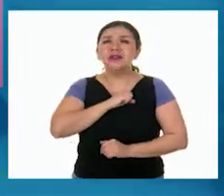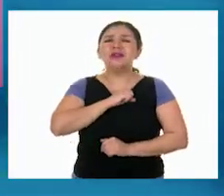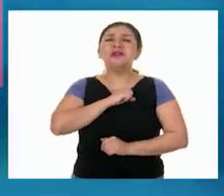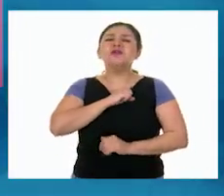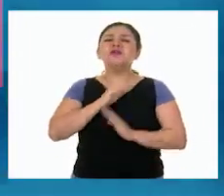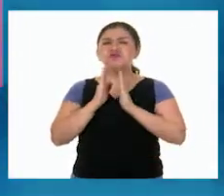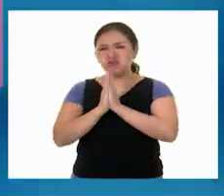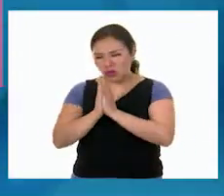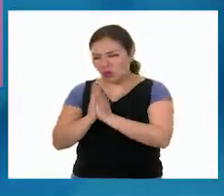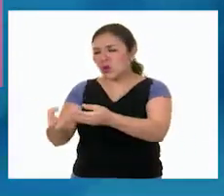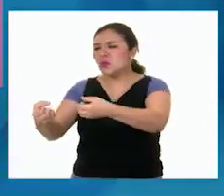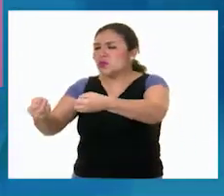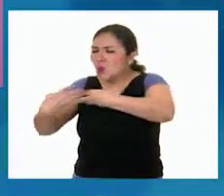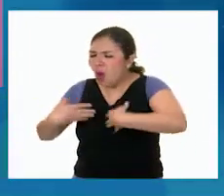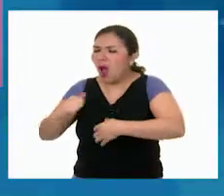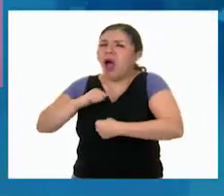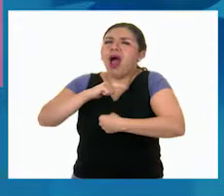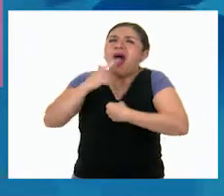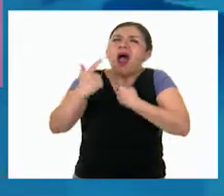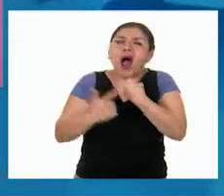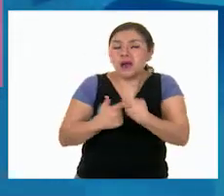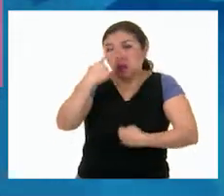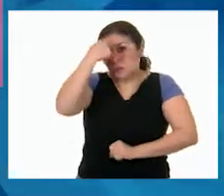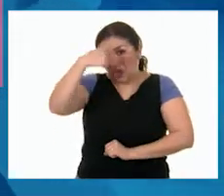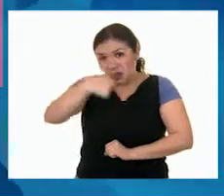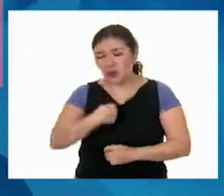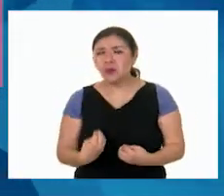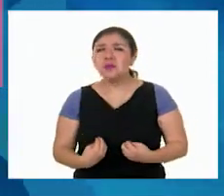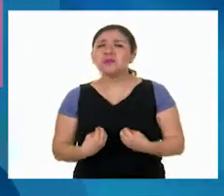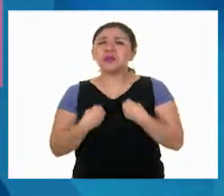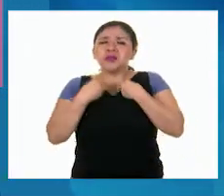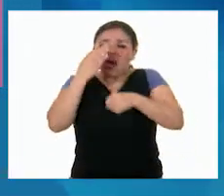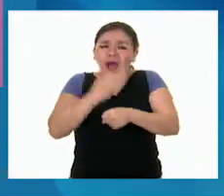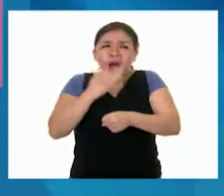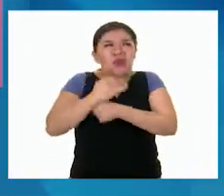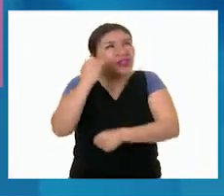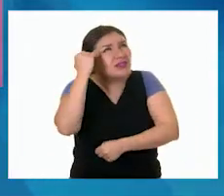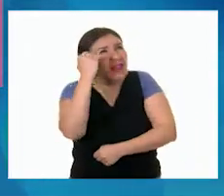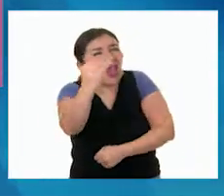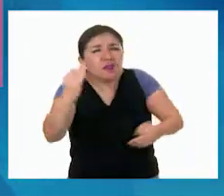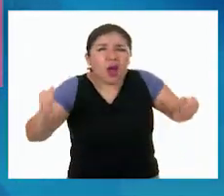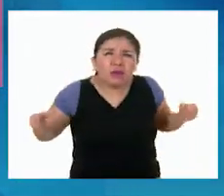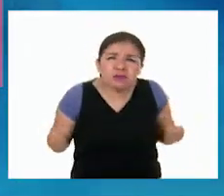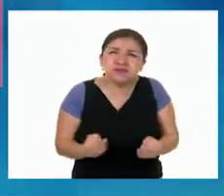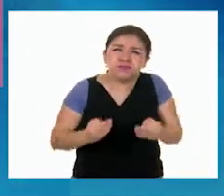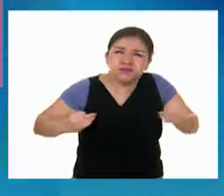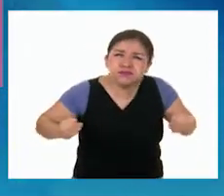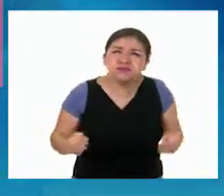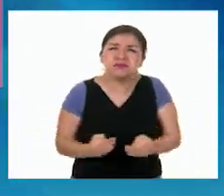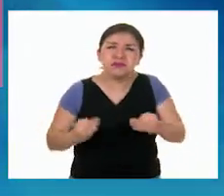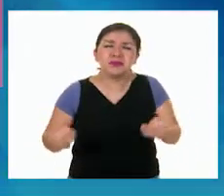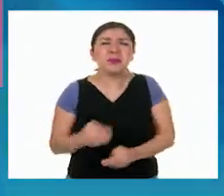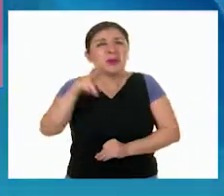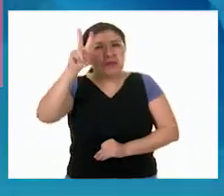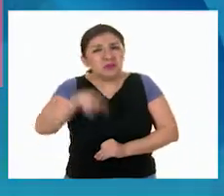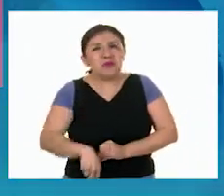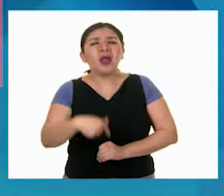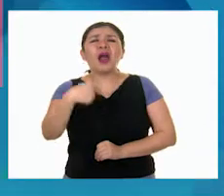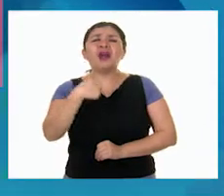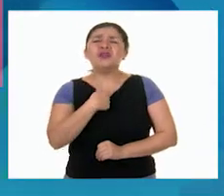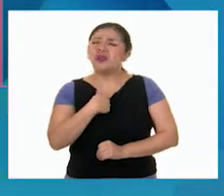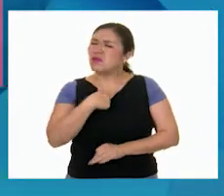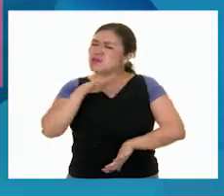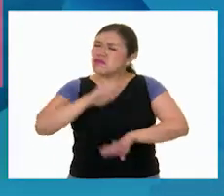prestarme alguna cosa con que viva este invierno, esta